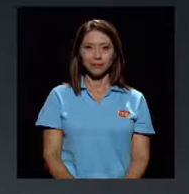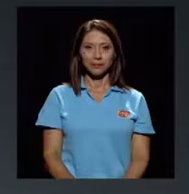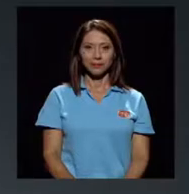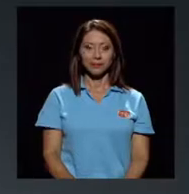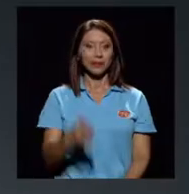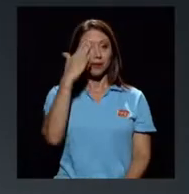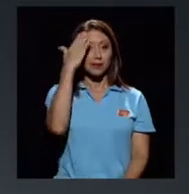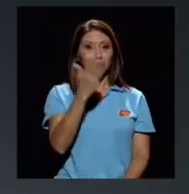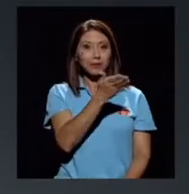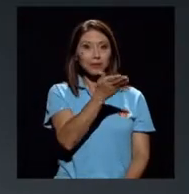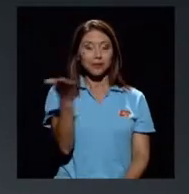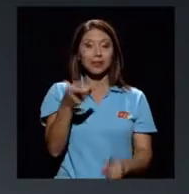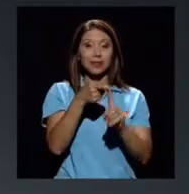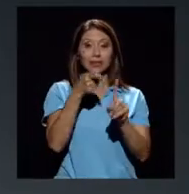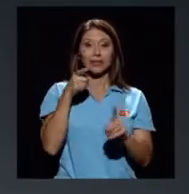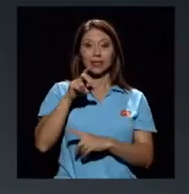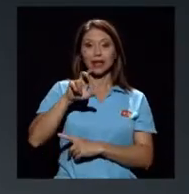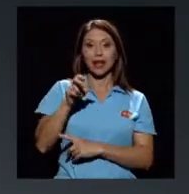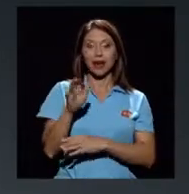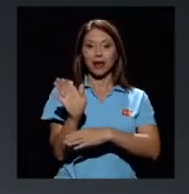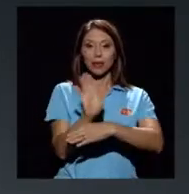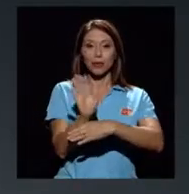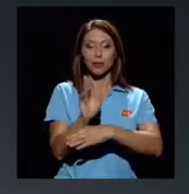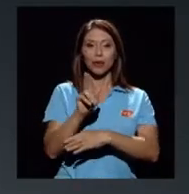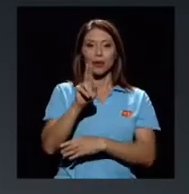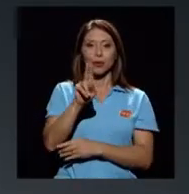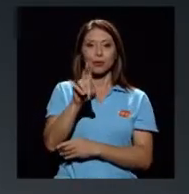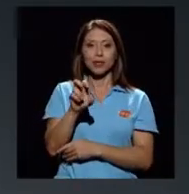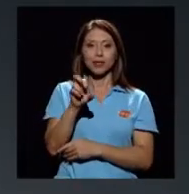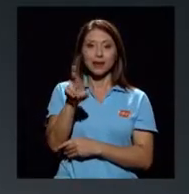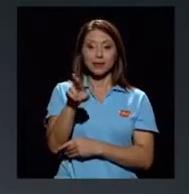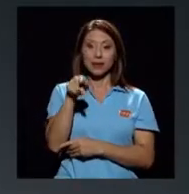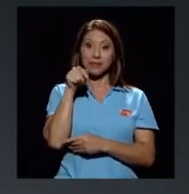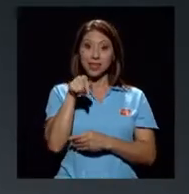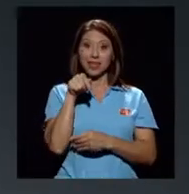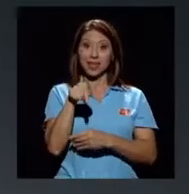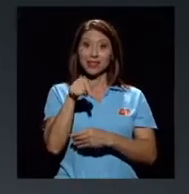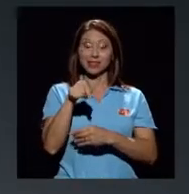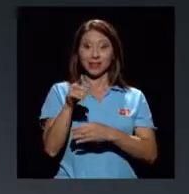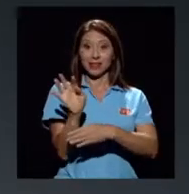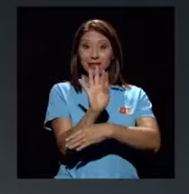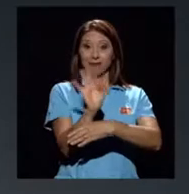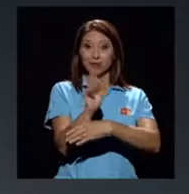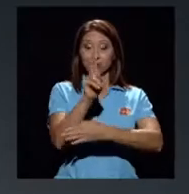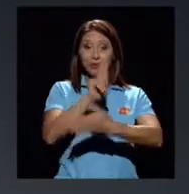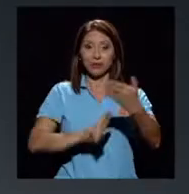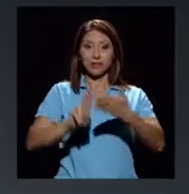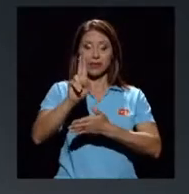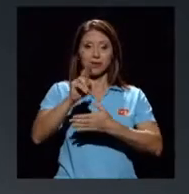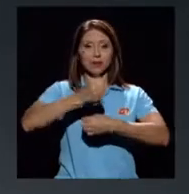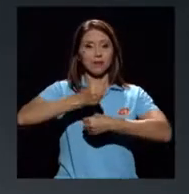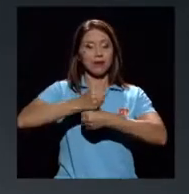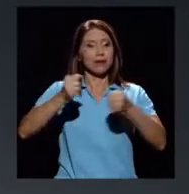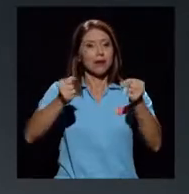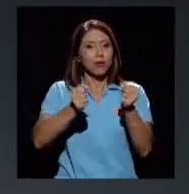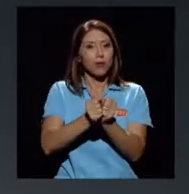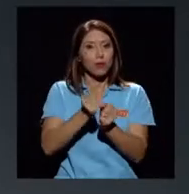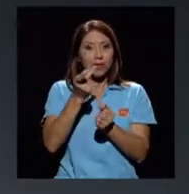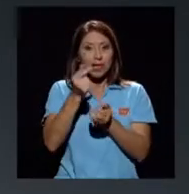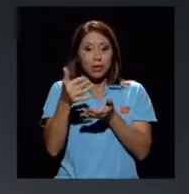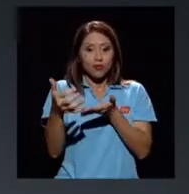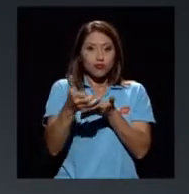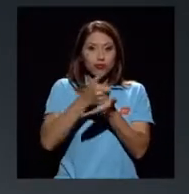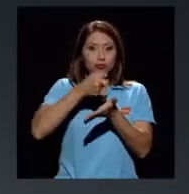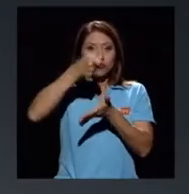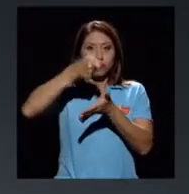Los saludamos desde Canal UCR, este medio televisivo universitario que se paga con los impuestos que tributan